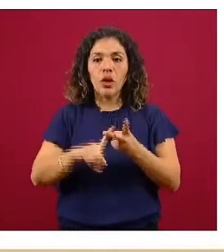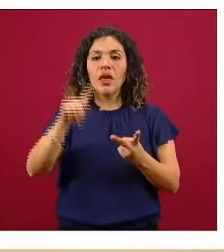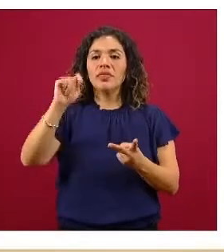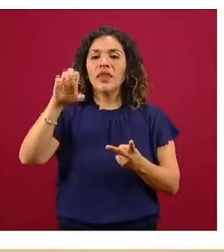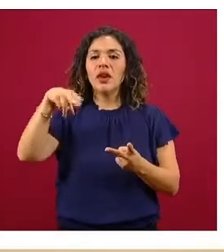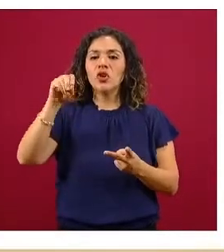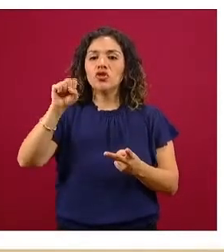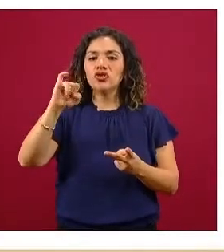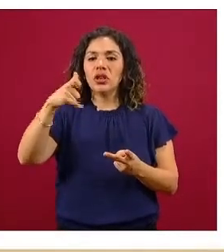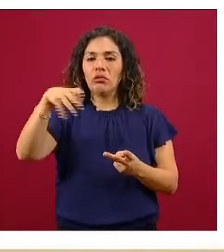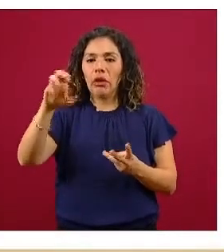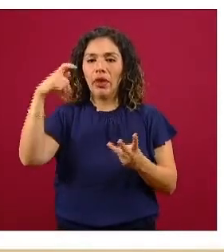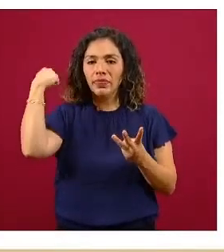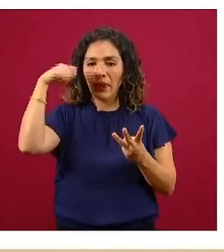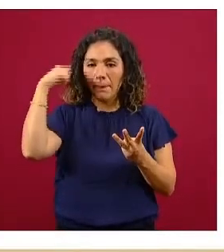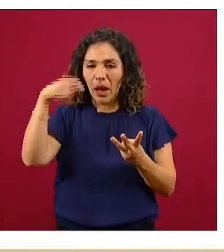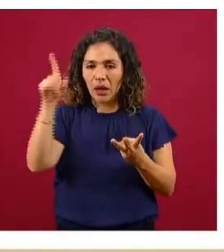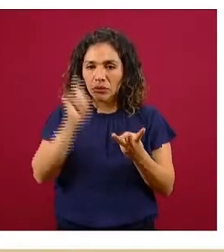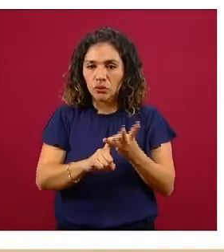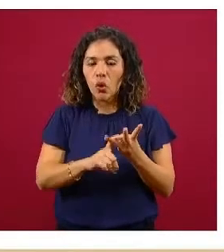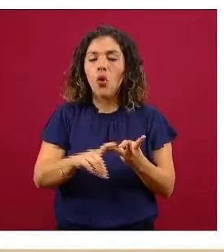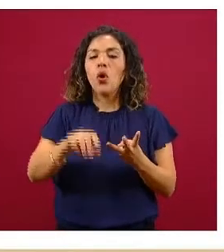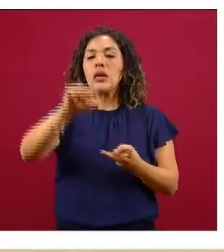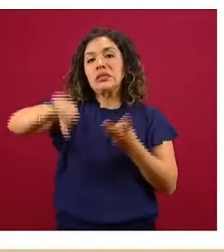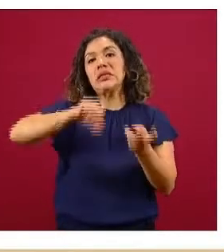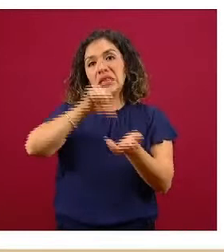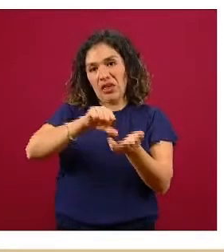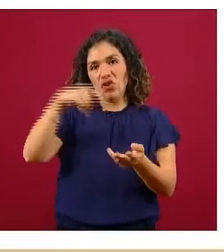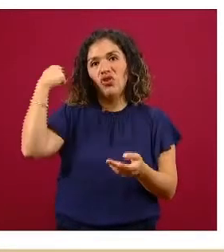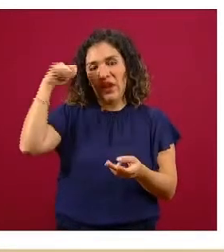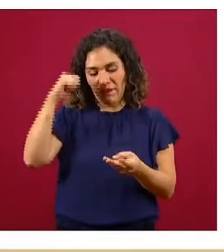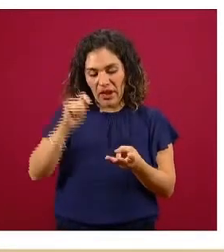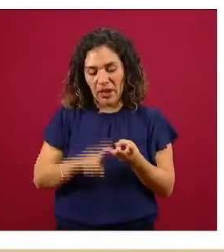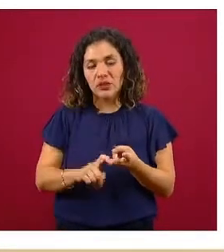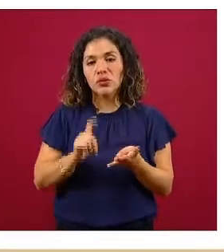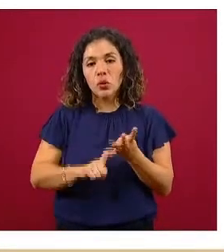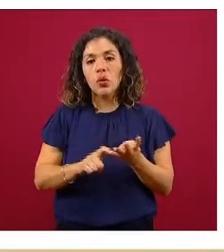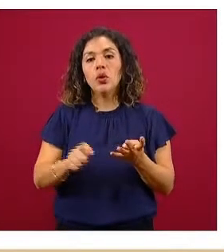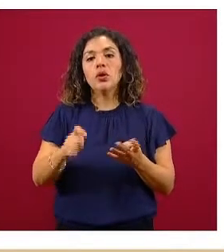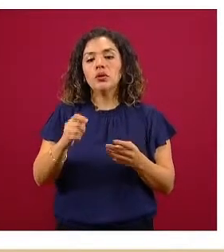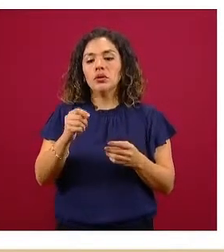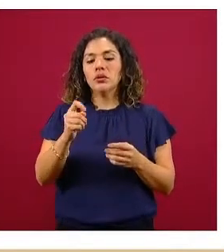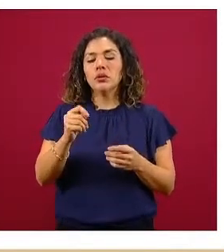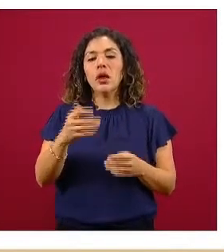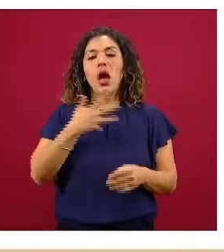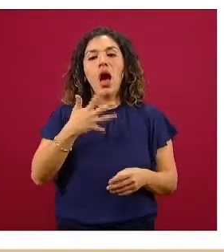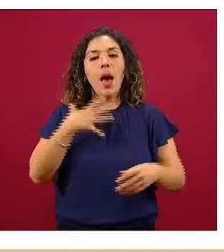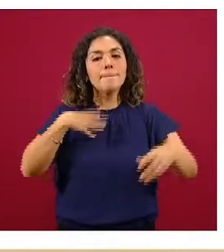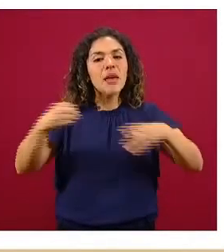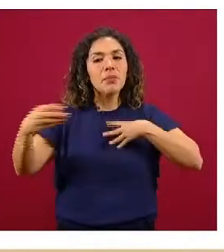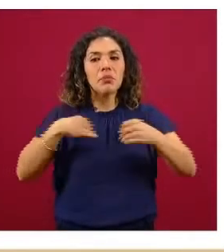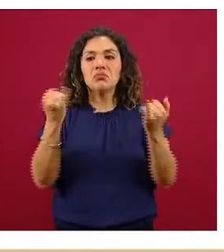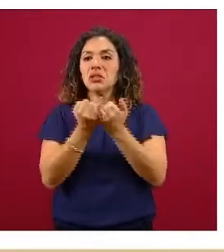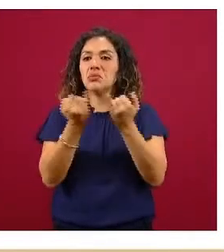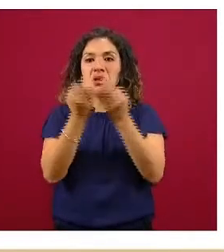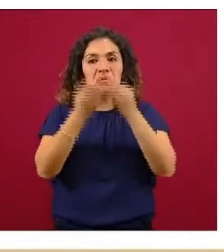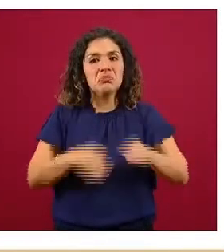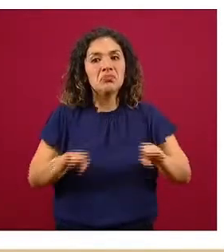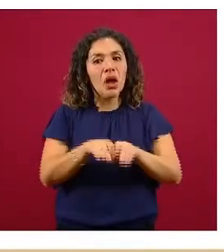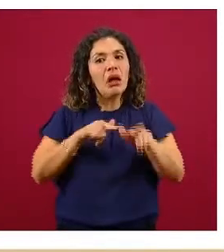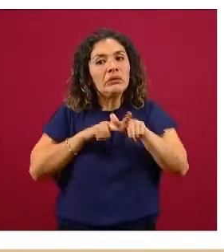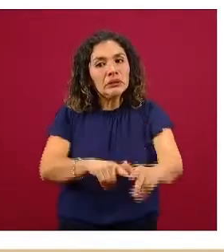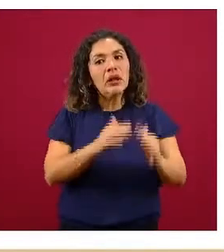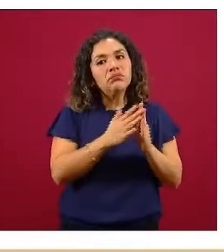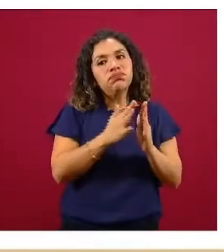Tenosique en Tabasco, tenemos al municipio Centro también en Tabasco con una transmisión prácticamente importante y sostenida